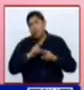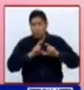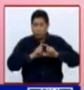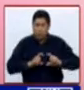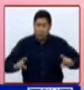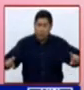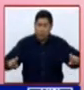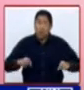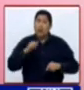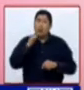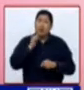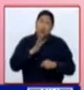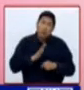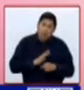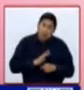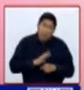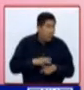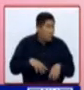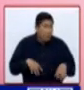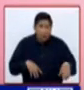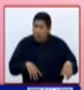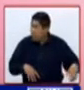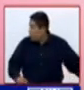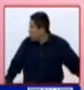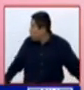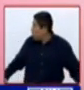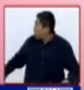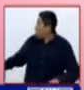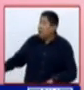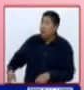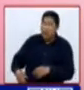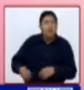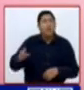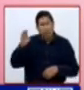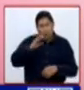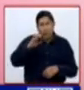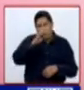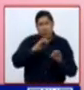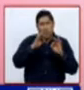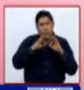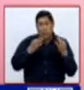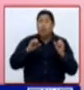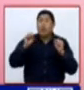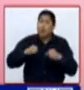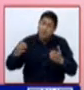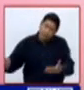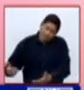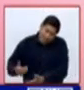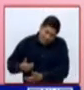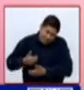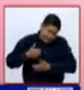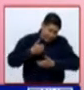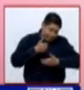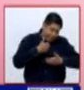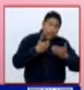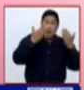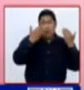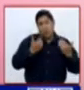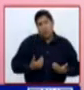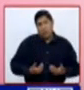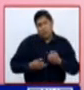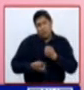pantalla, pues la señora se encuentra desorientada y están buscando a la familia para que puedan recogerla del albergue donde al momento se